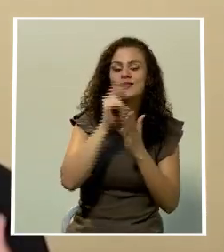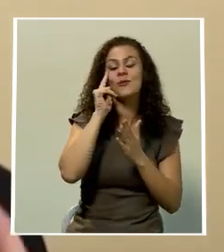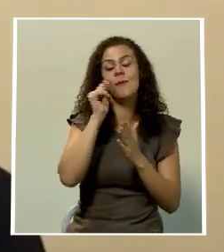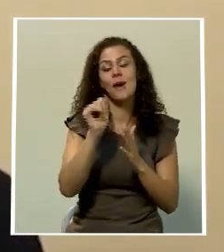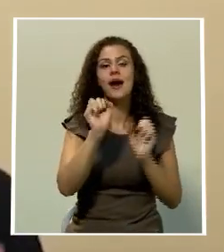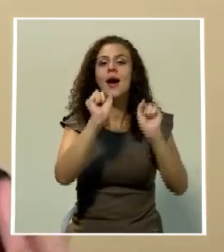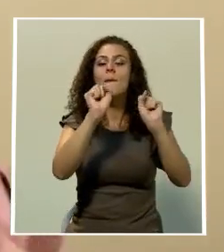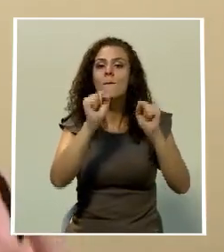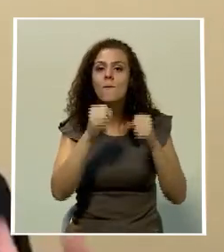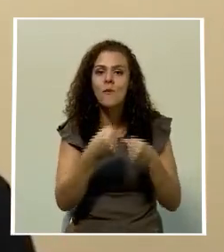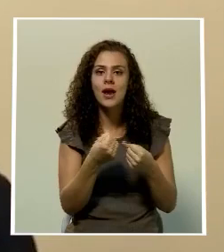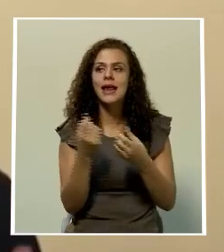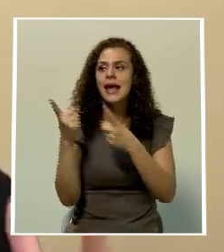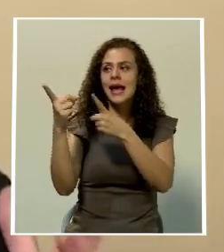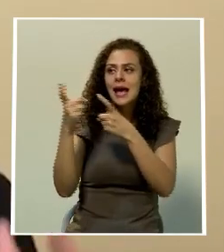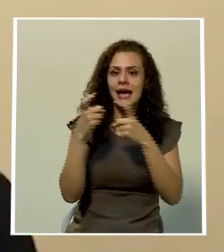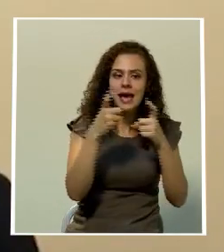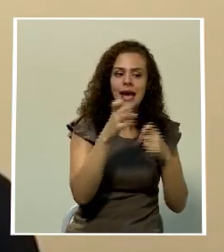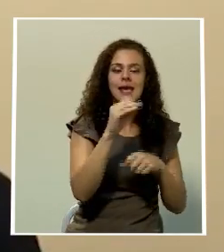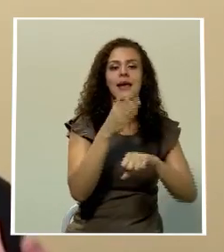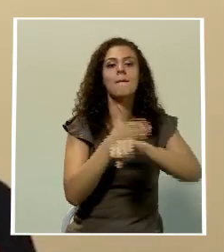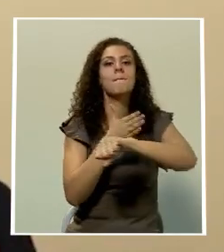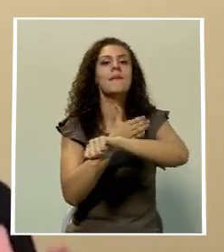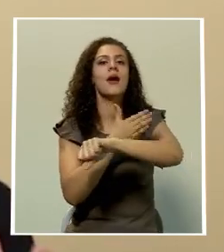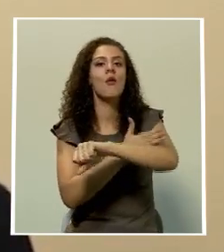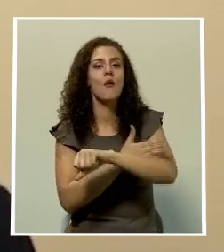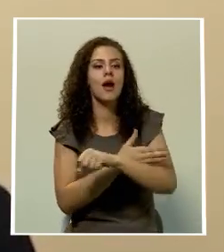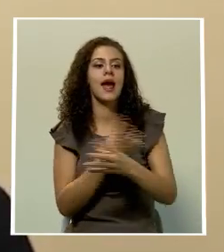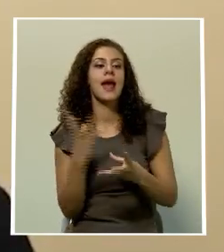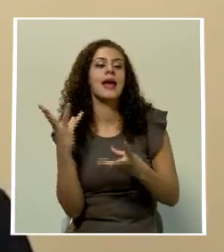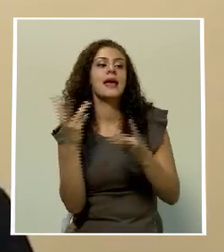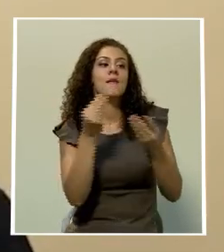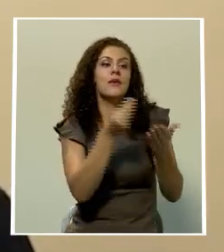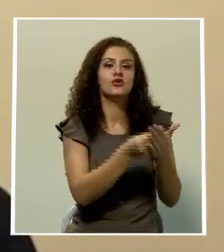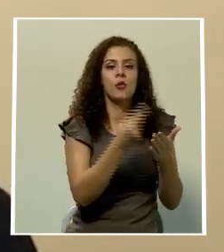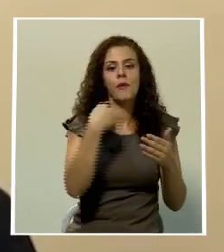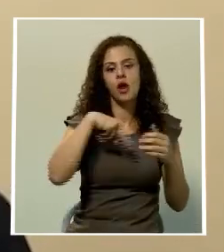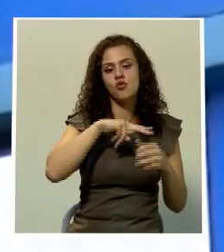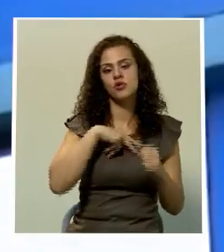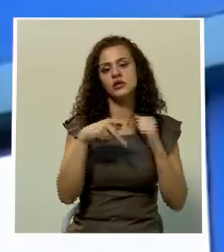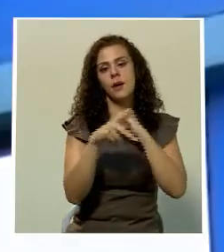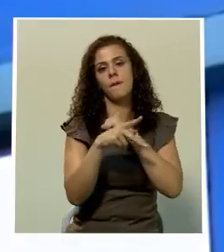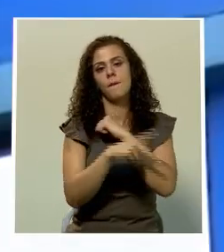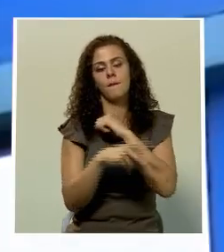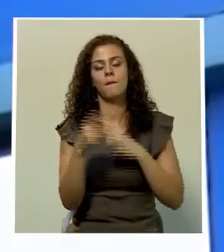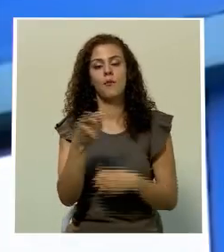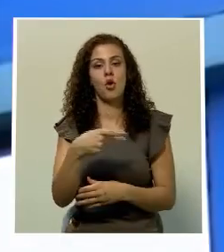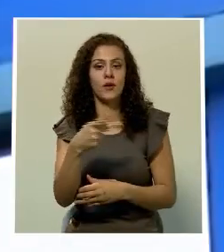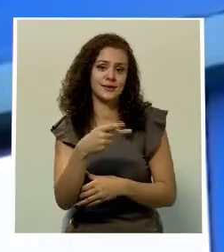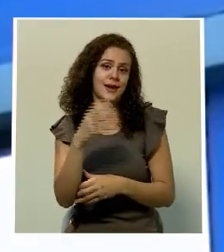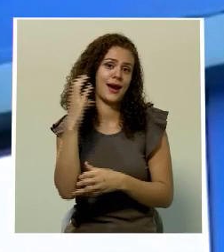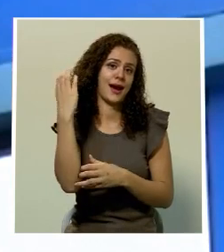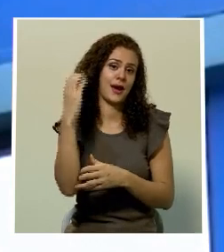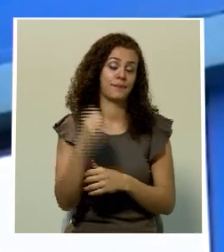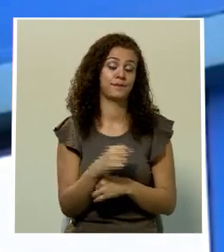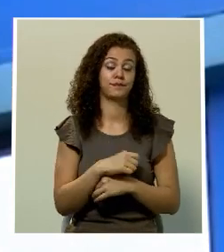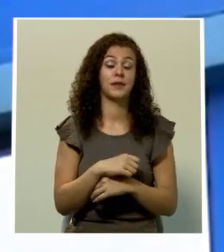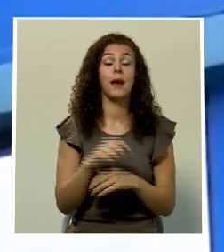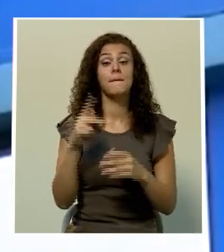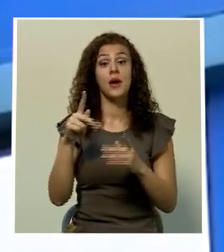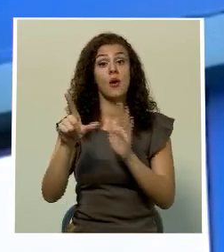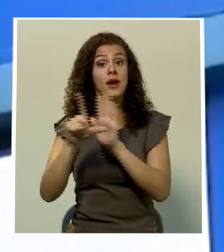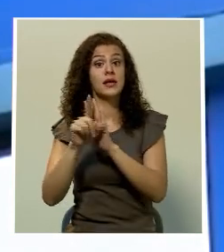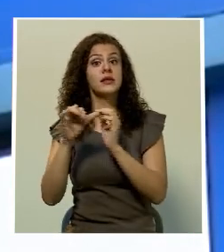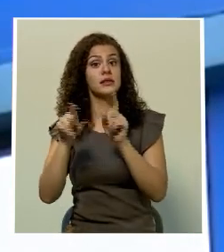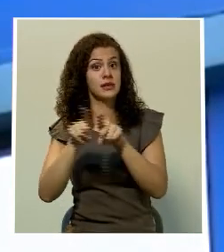eso es para poder atraer y mejorar lo que es la inversión para nuestra provincia de Cartago. Por otro lado, el plenario legislativo también